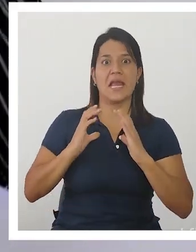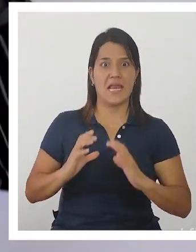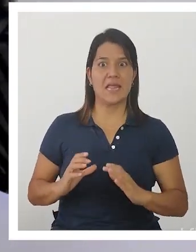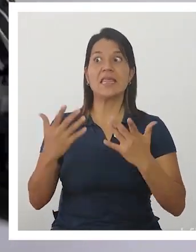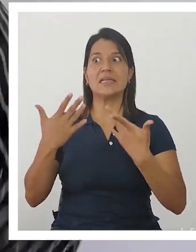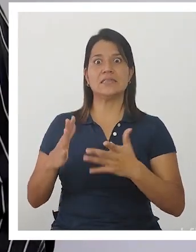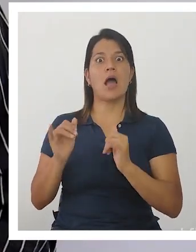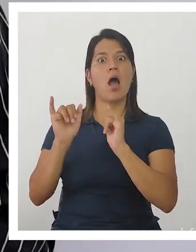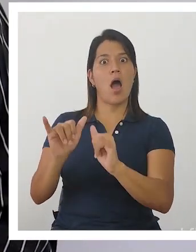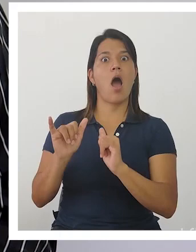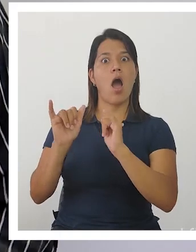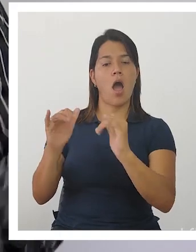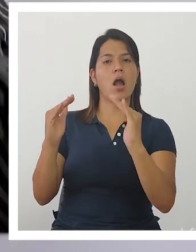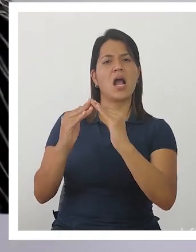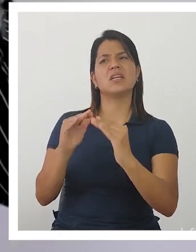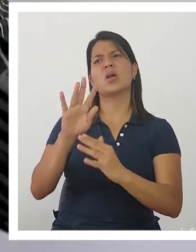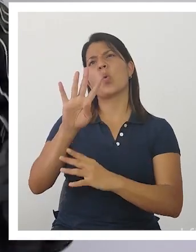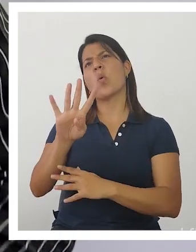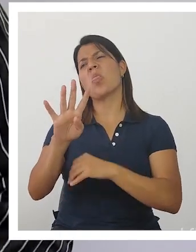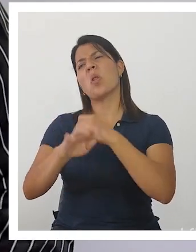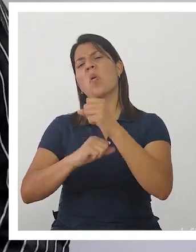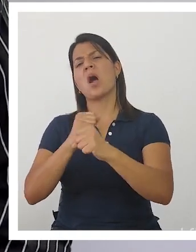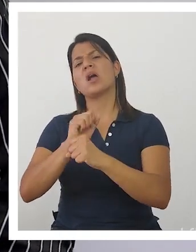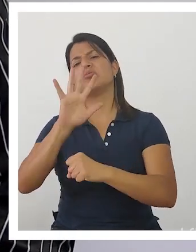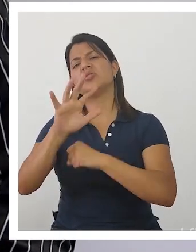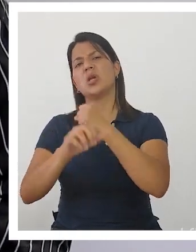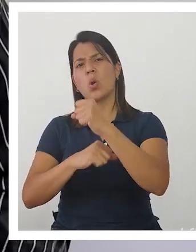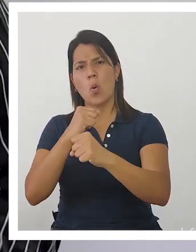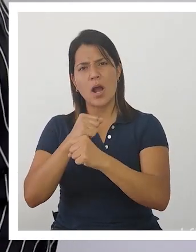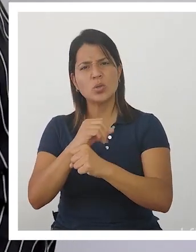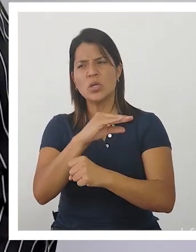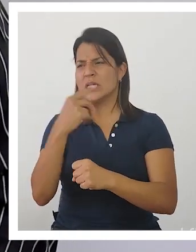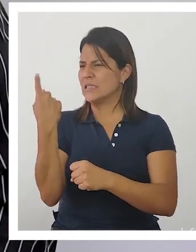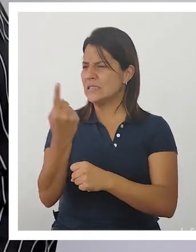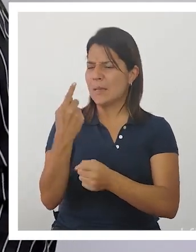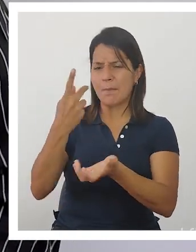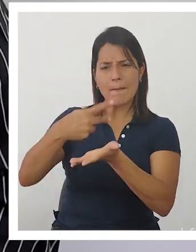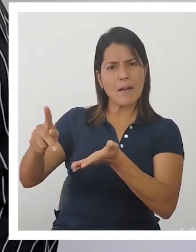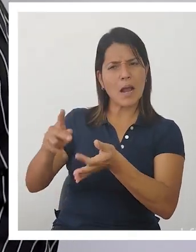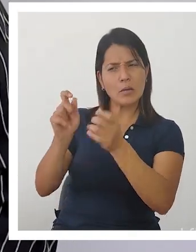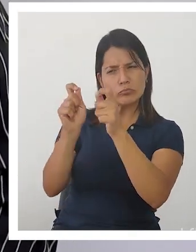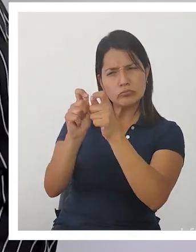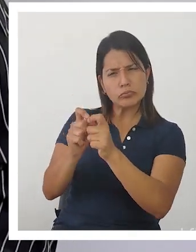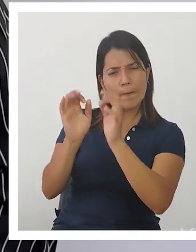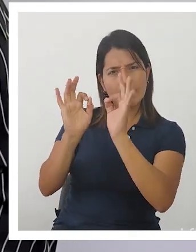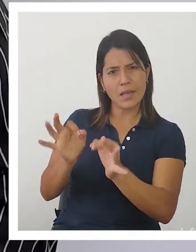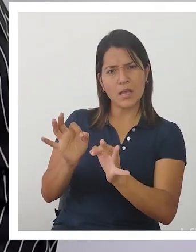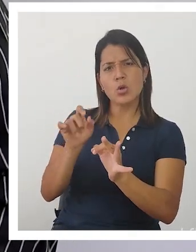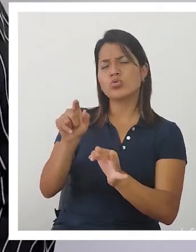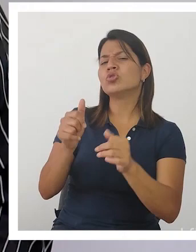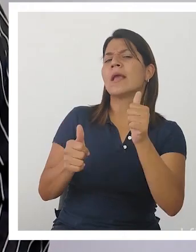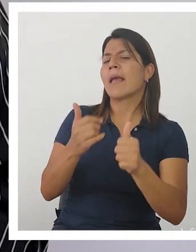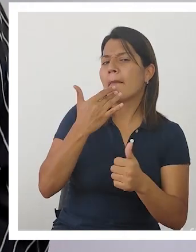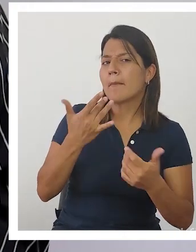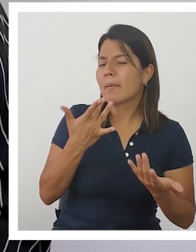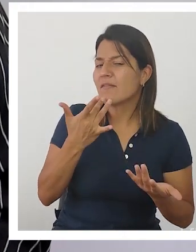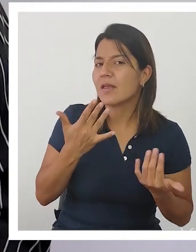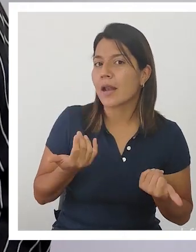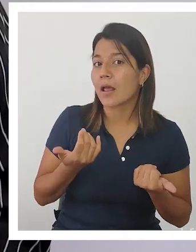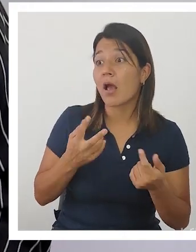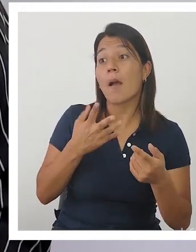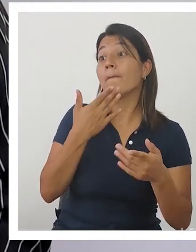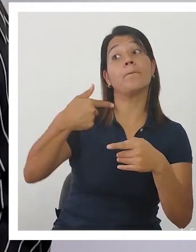que siempre han sido leales con vos y te han pagado puntual y entras en una crisis, ¿qué preferís? ¿Echarlos o negociar con ellos y